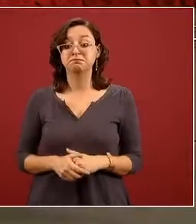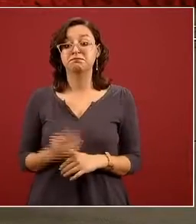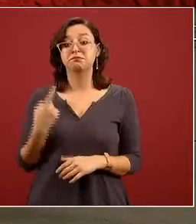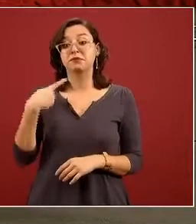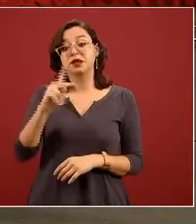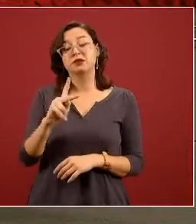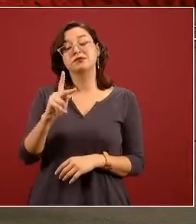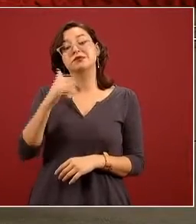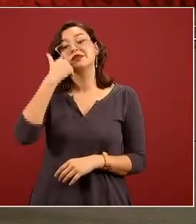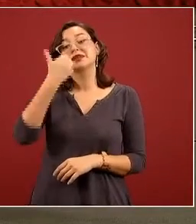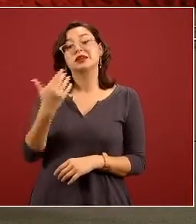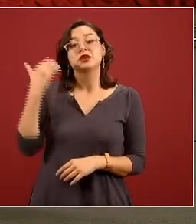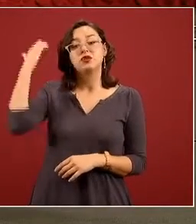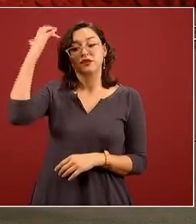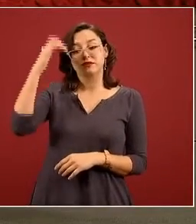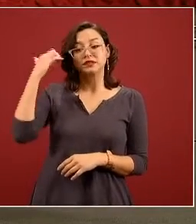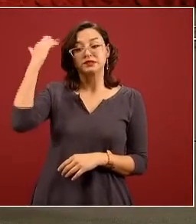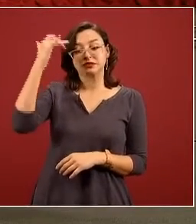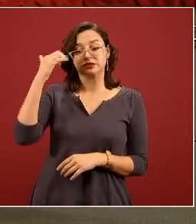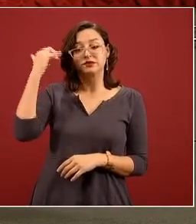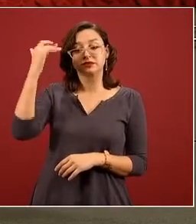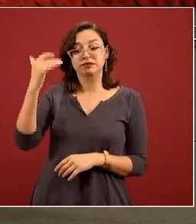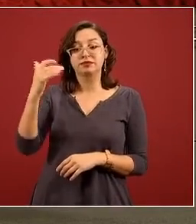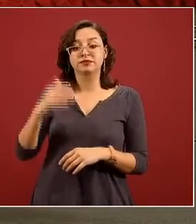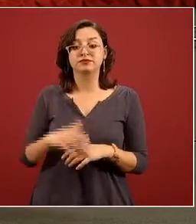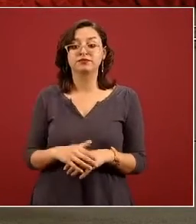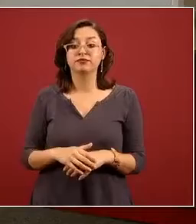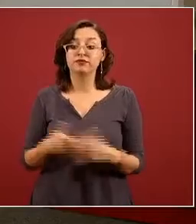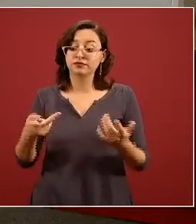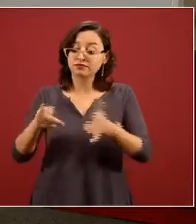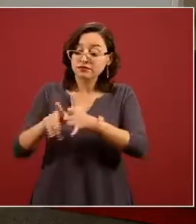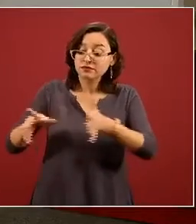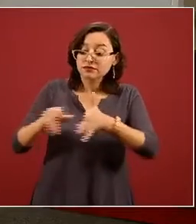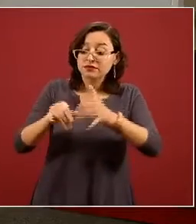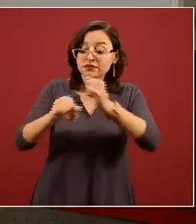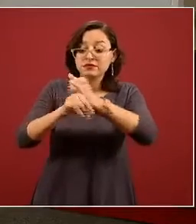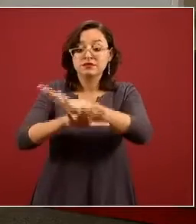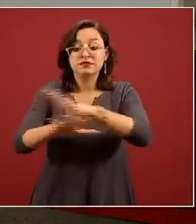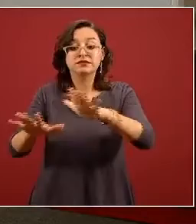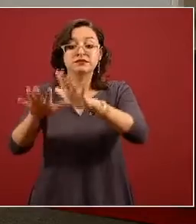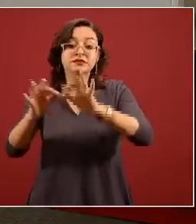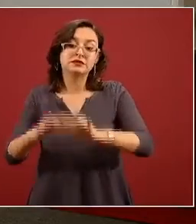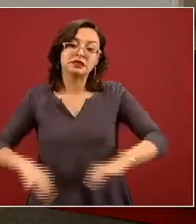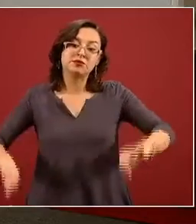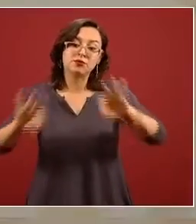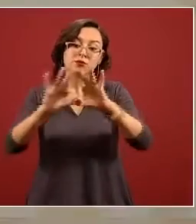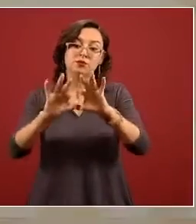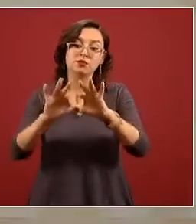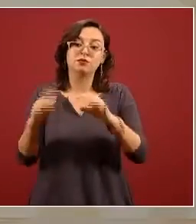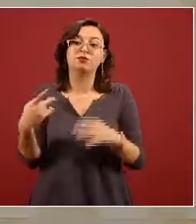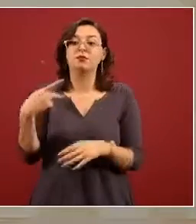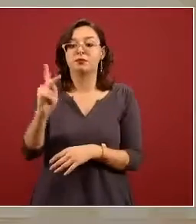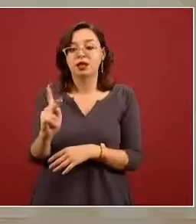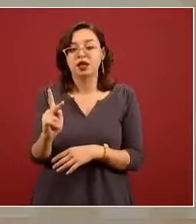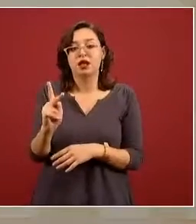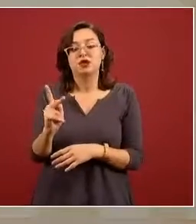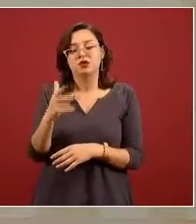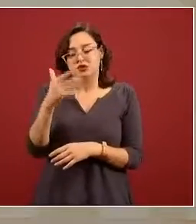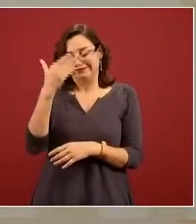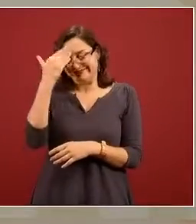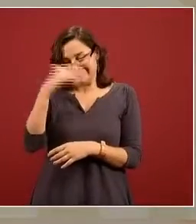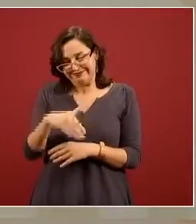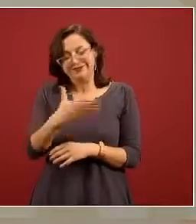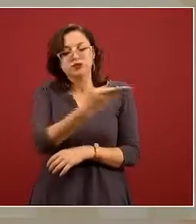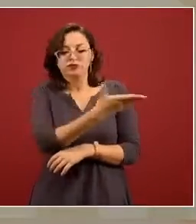brevísima reflexión sobre la importancia de la prensa y sobre todo de la prensa que es, como estoy seguro,